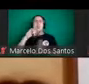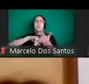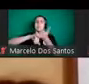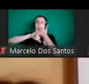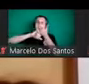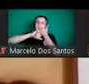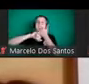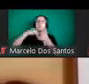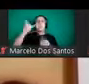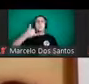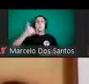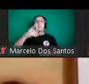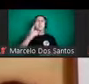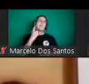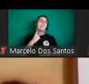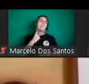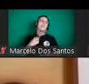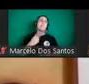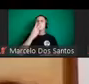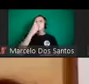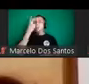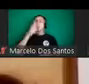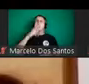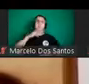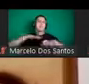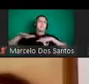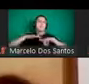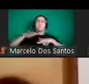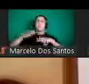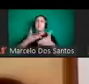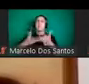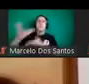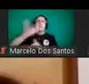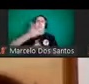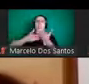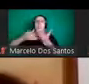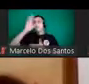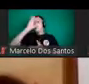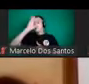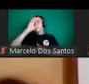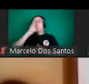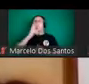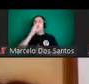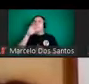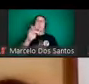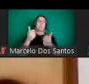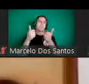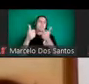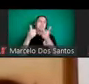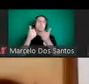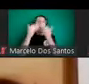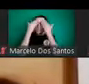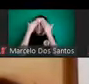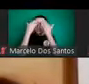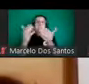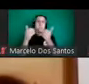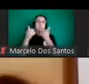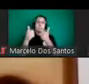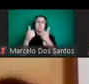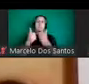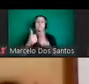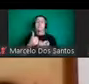de seguir siempre compartiendo y aprendiendo juntos, ¿verdad? Porque esto es una cosa que se aprende todos los días, ¿verdad? Nadie